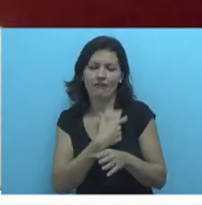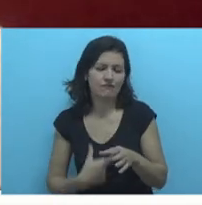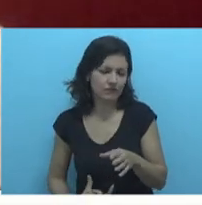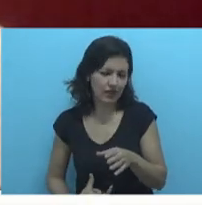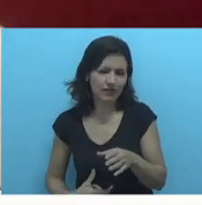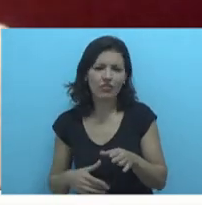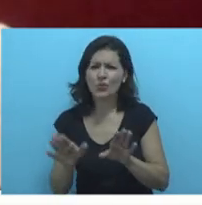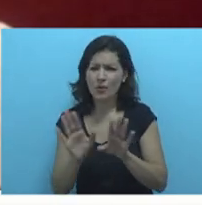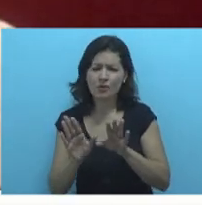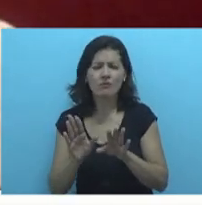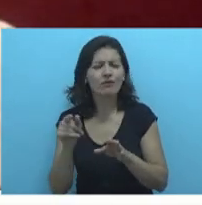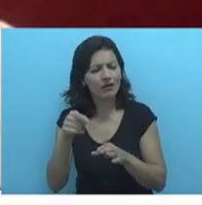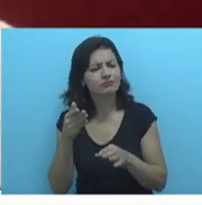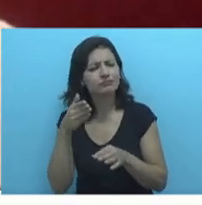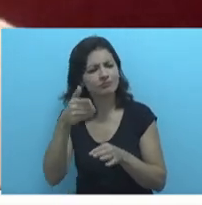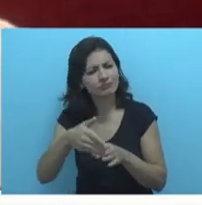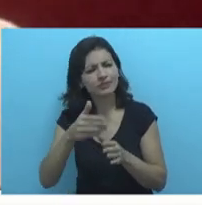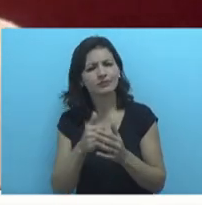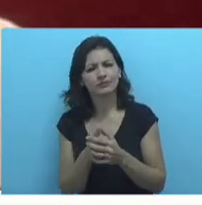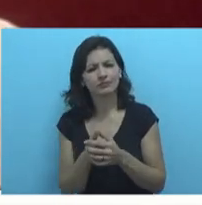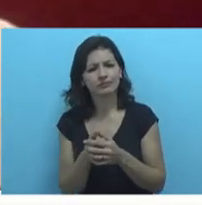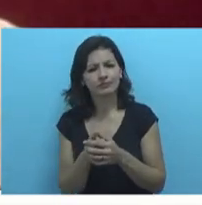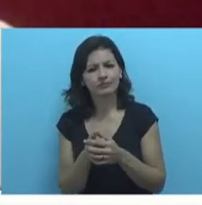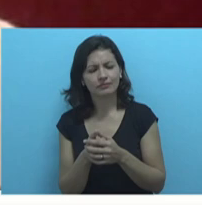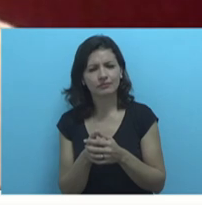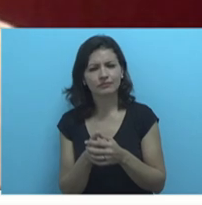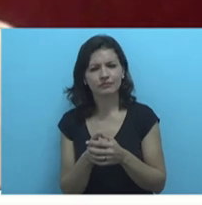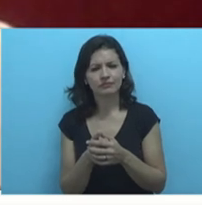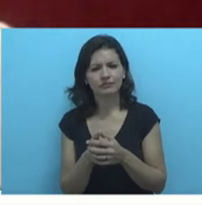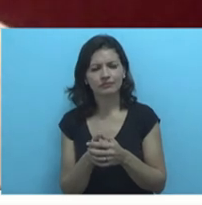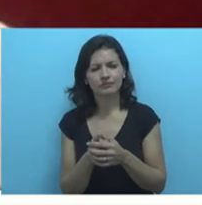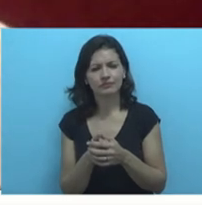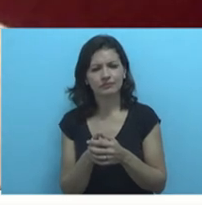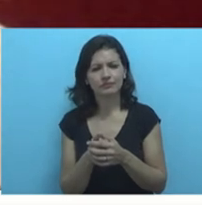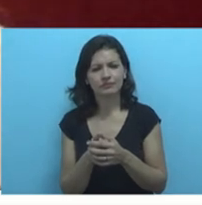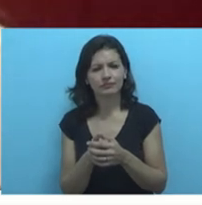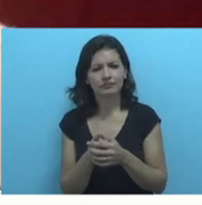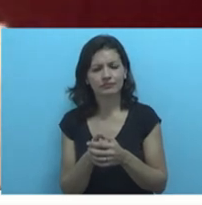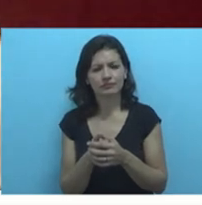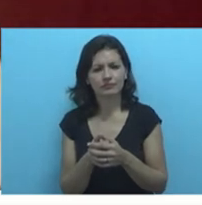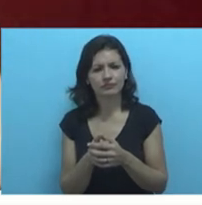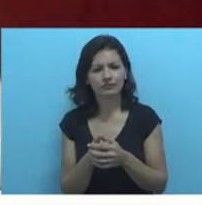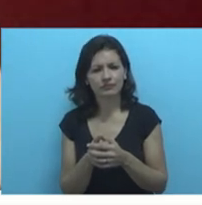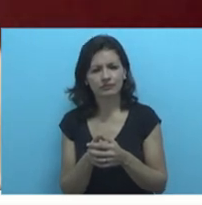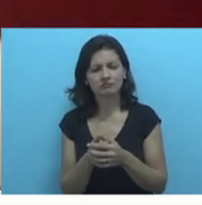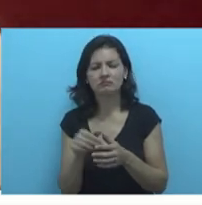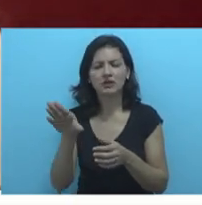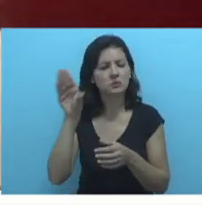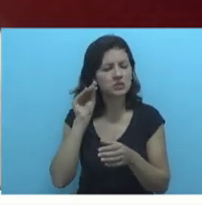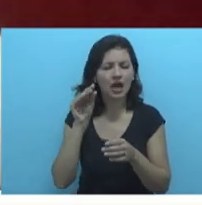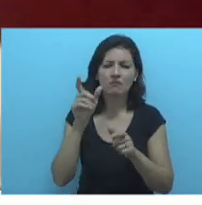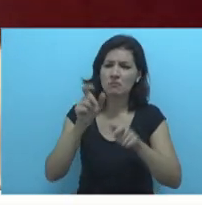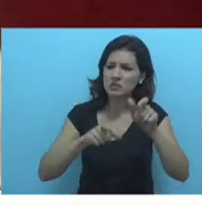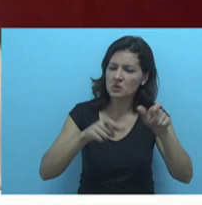de obligaciones, se quedaba, si podía, priorizaba escuchar a los expertos, a los técnicos, a los trabajadores,